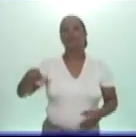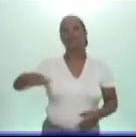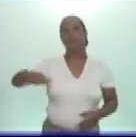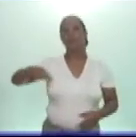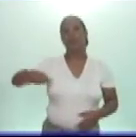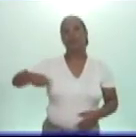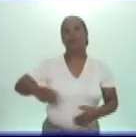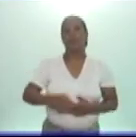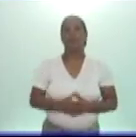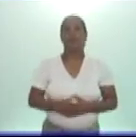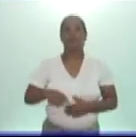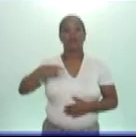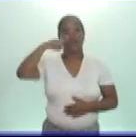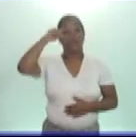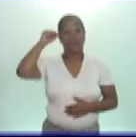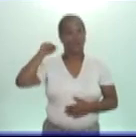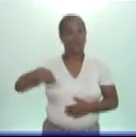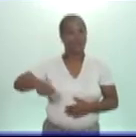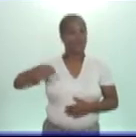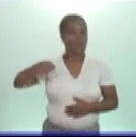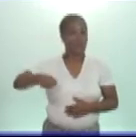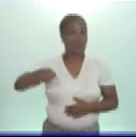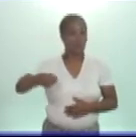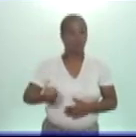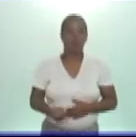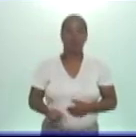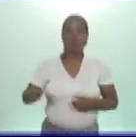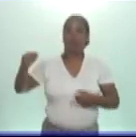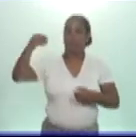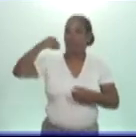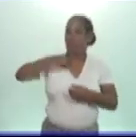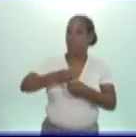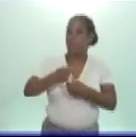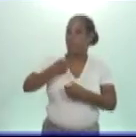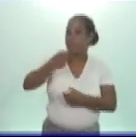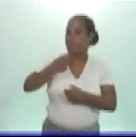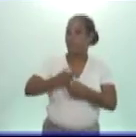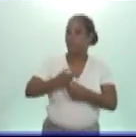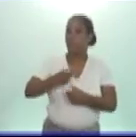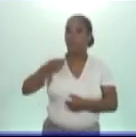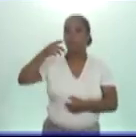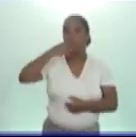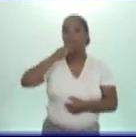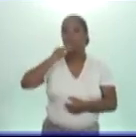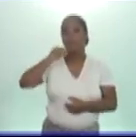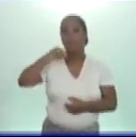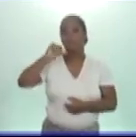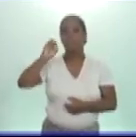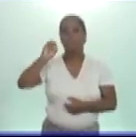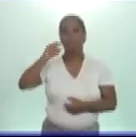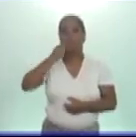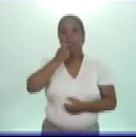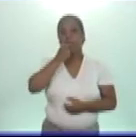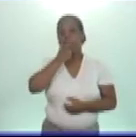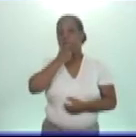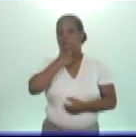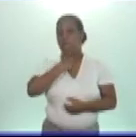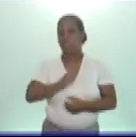Si en esa bolsa hay envases de miel de 250 gramos cada